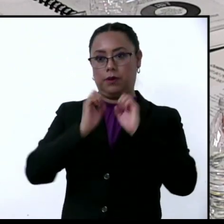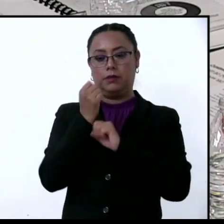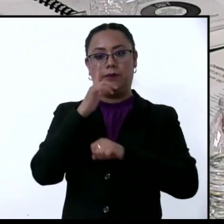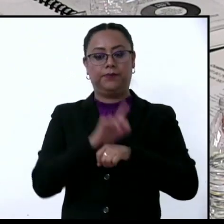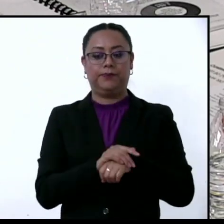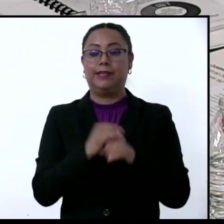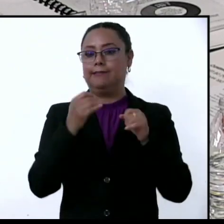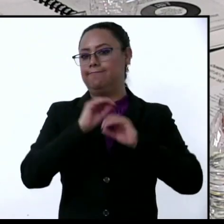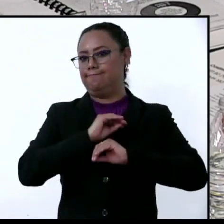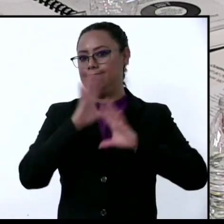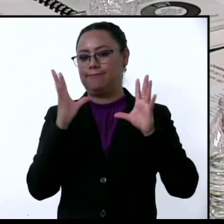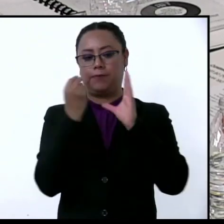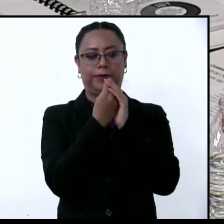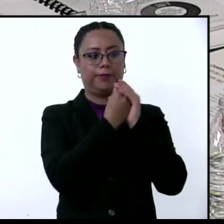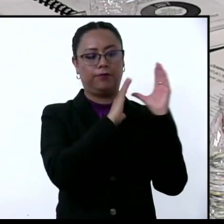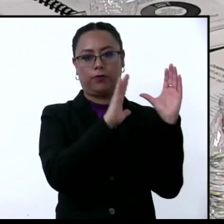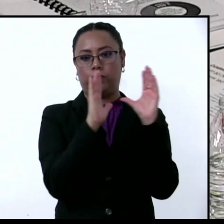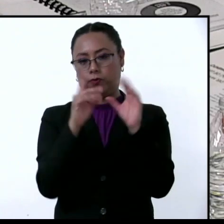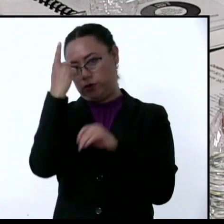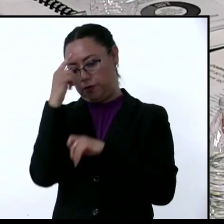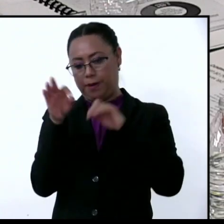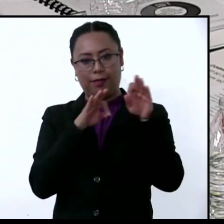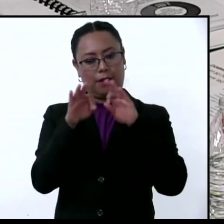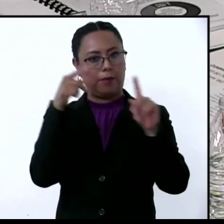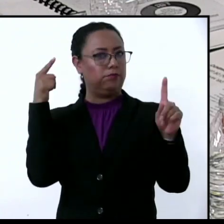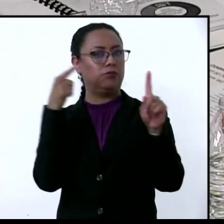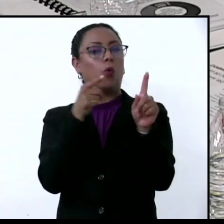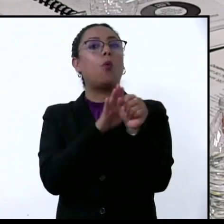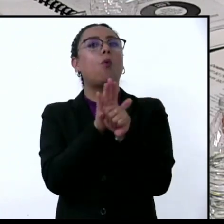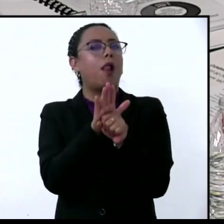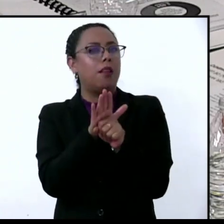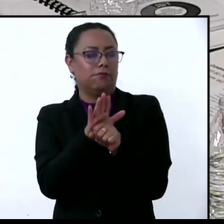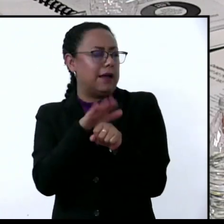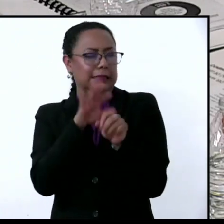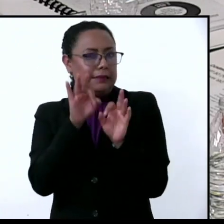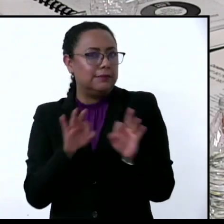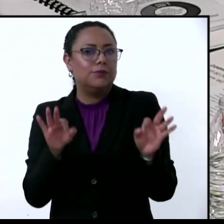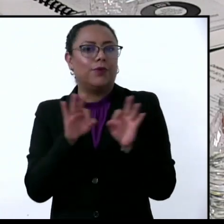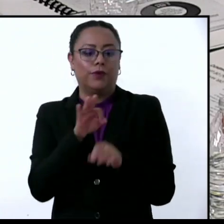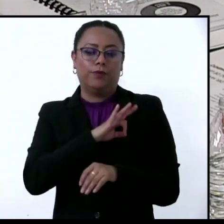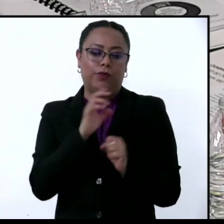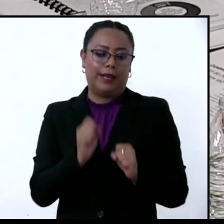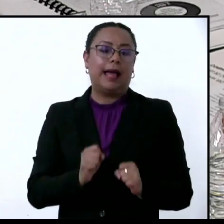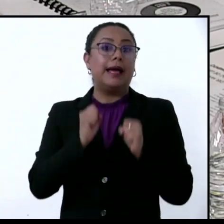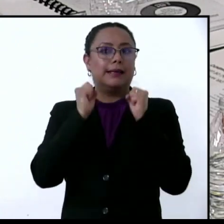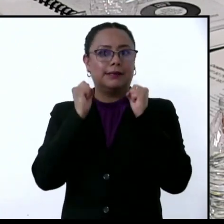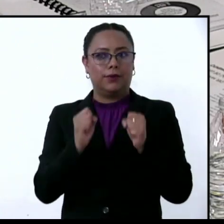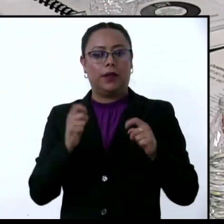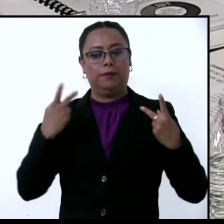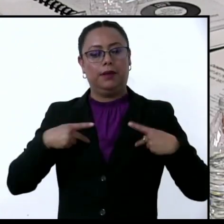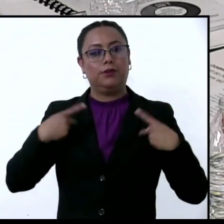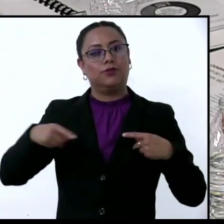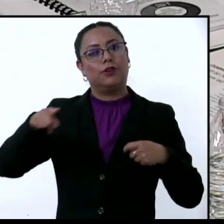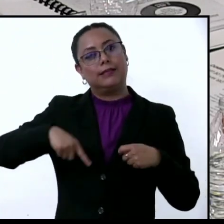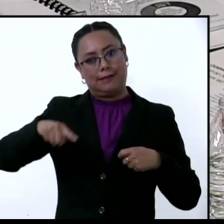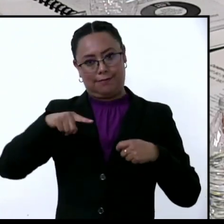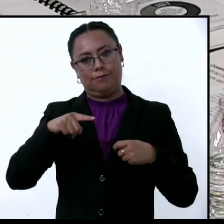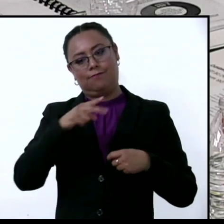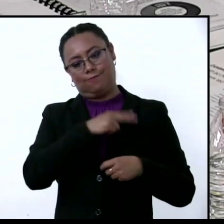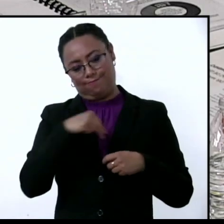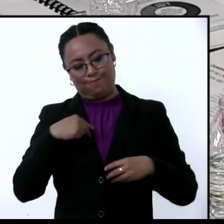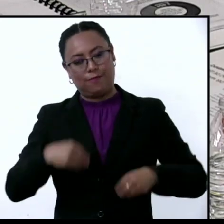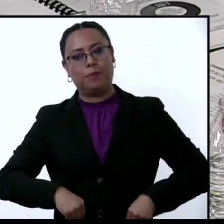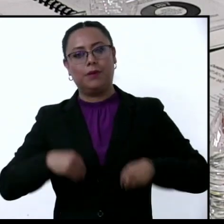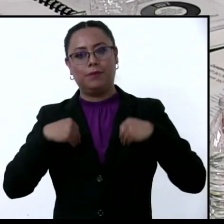las capacitaciones para el trabajo, cuyo objetivo principal ha sido garantizar que las personas que habitamos